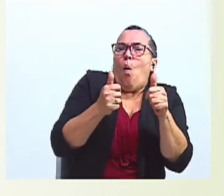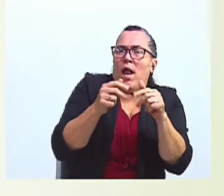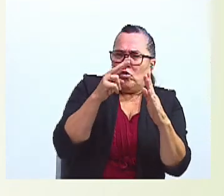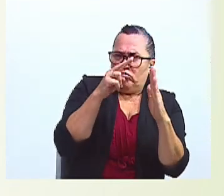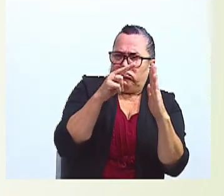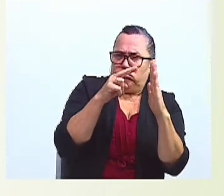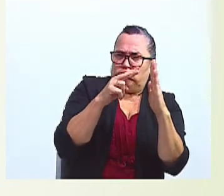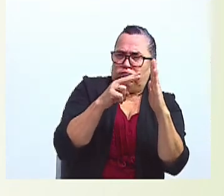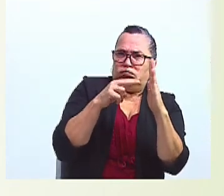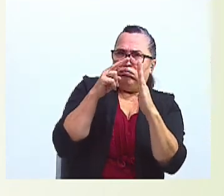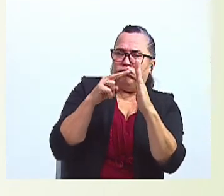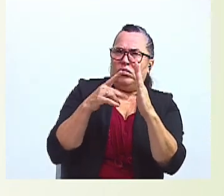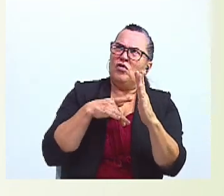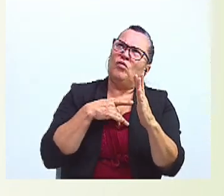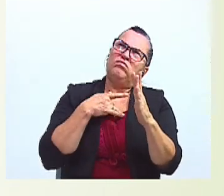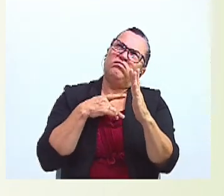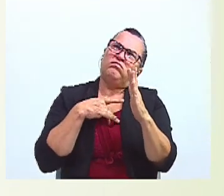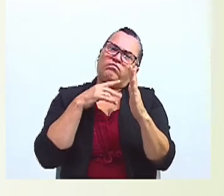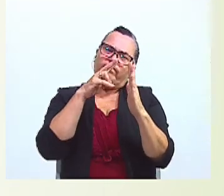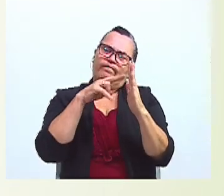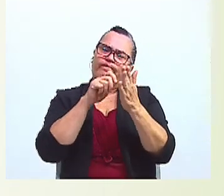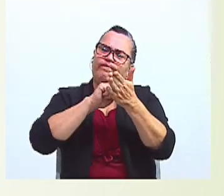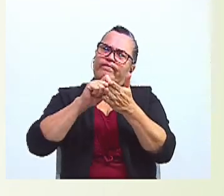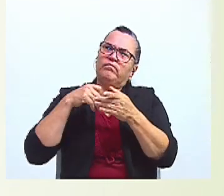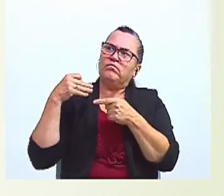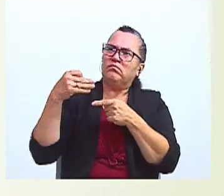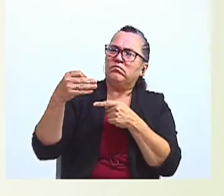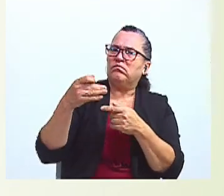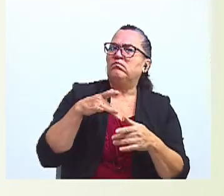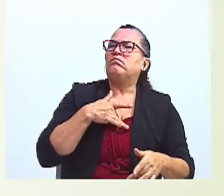leer y de escribir todos los días?